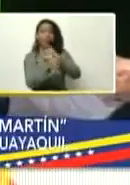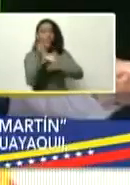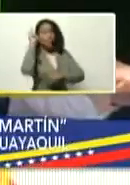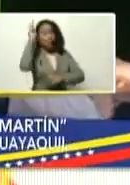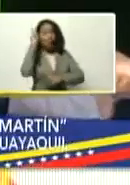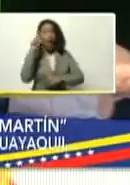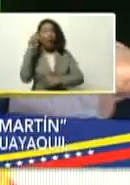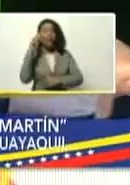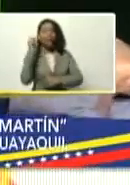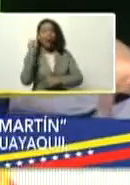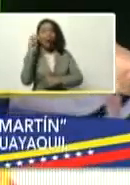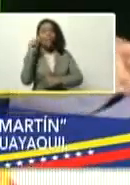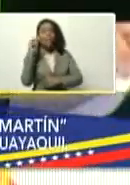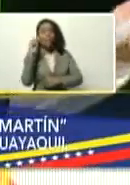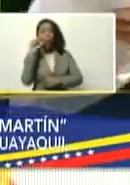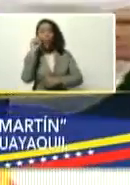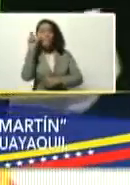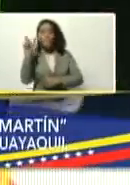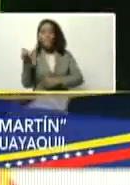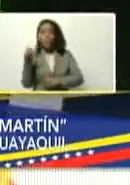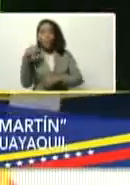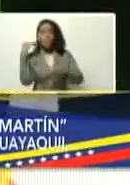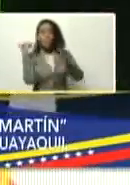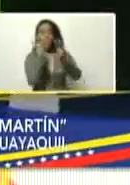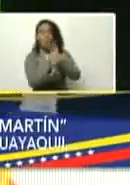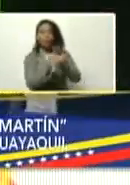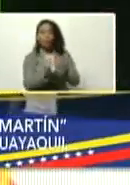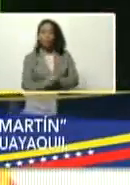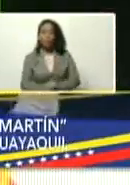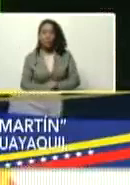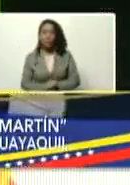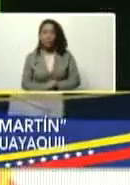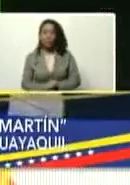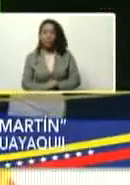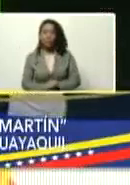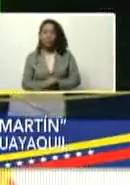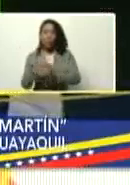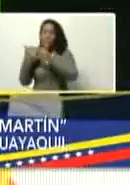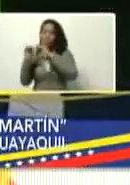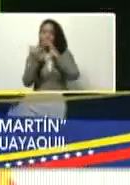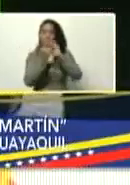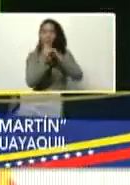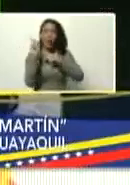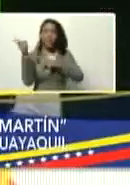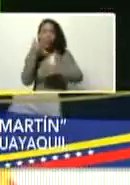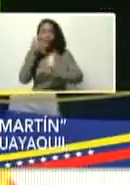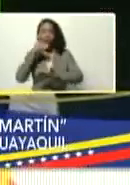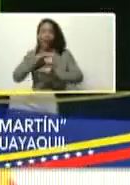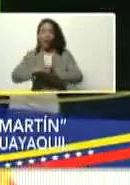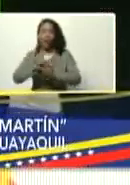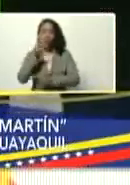Ramón Castilla el 11 de septiembre de 1849. Y de esas cartas,